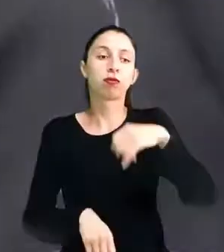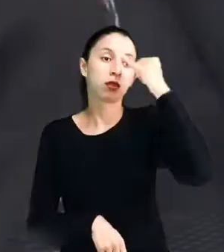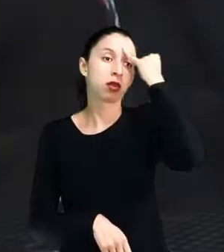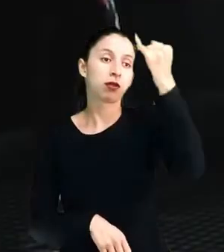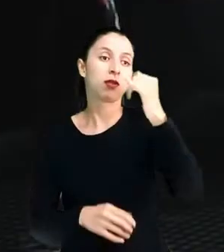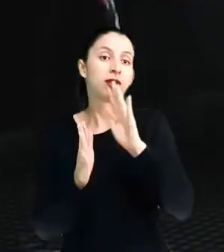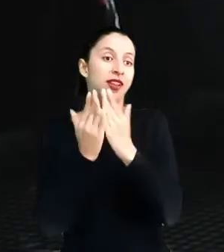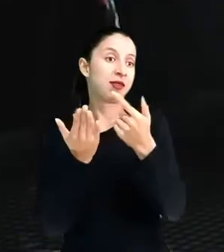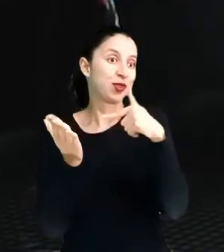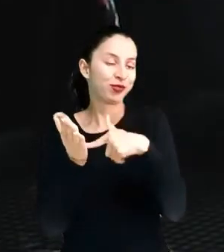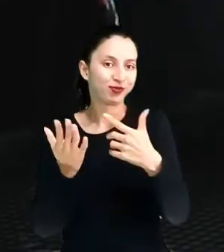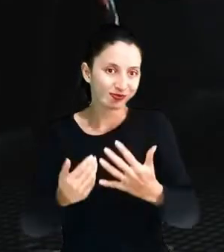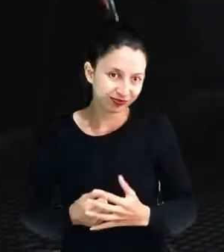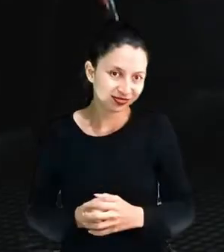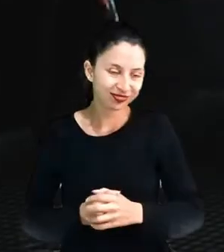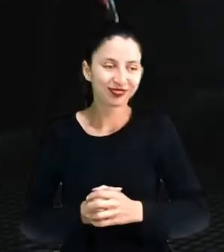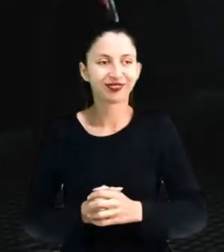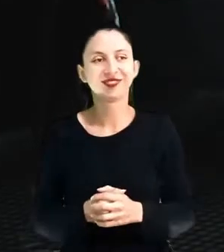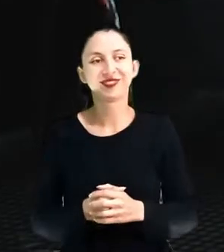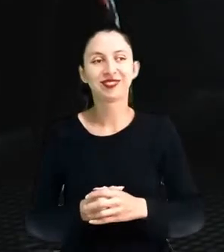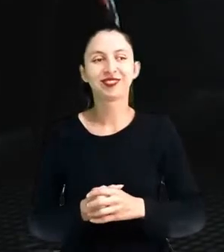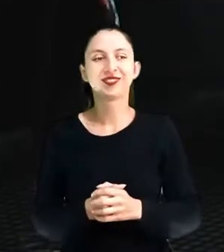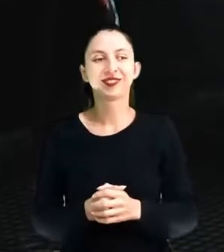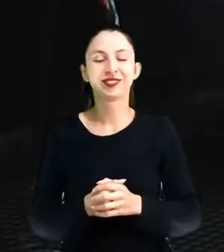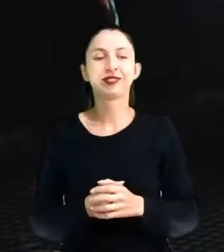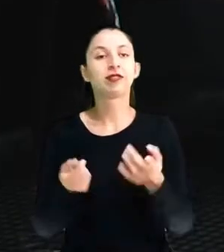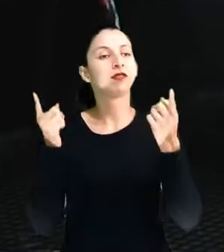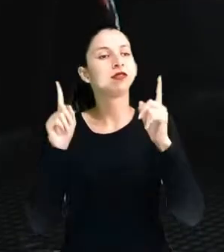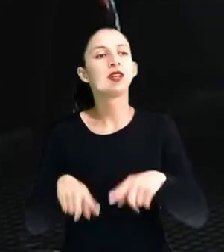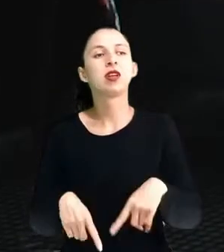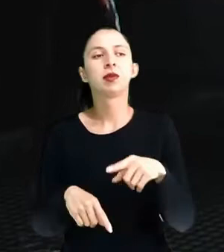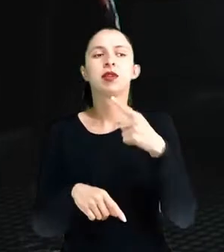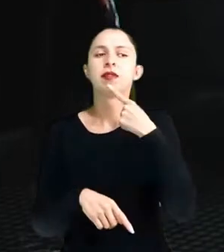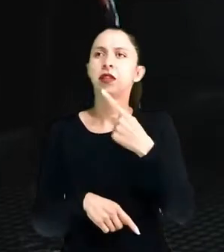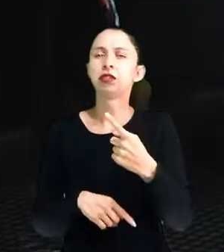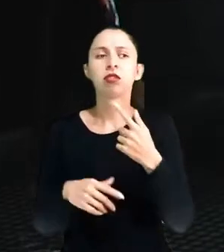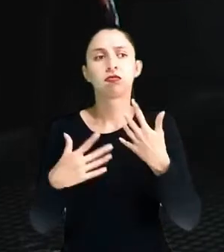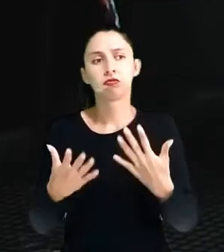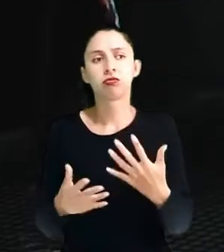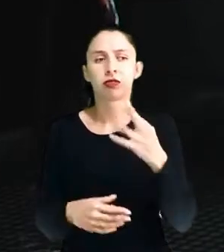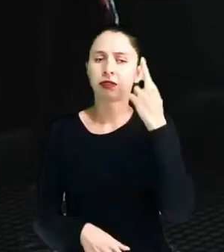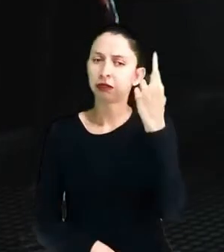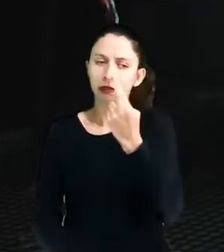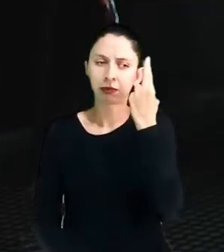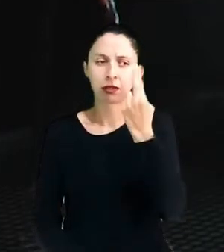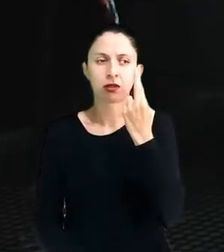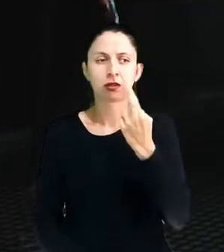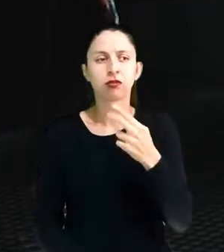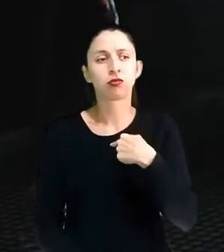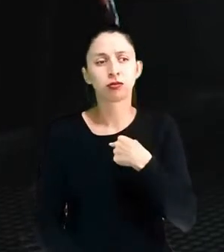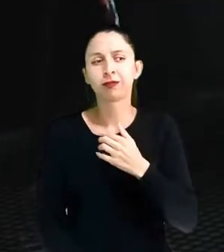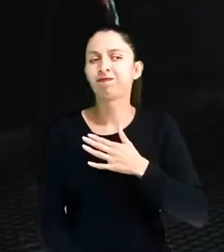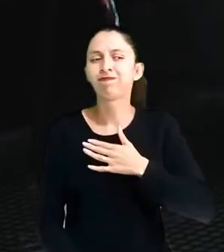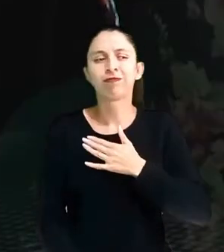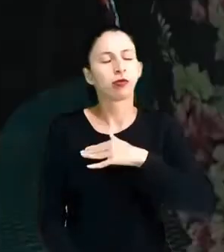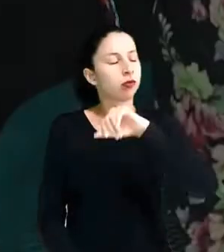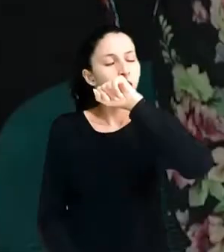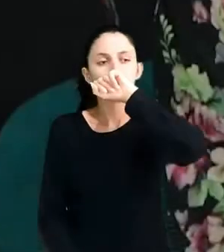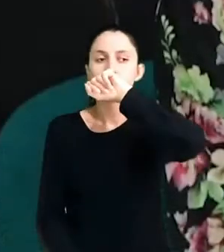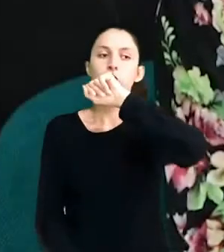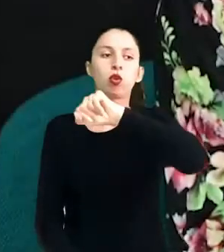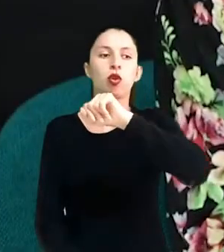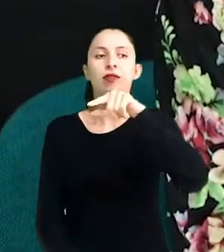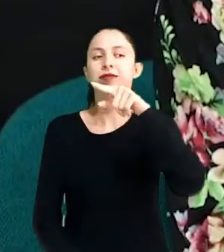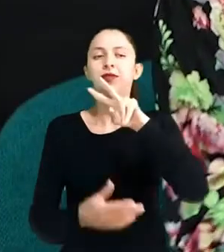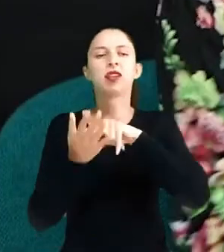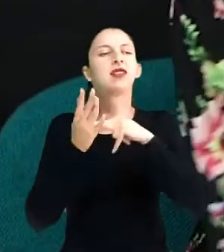largo del desarrollo de estos documentos. Vale, profe. Y también, como usted lo ha dicho y como yo se lo he repetido, también esa inspiración que